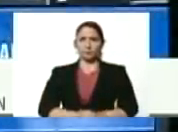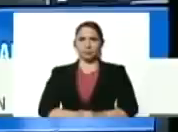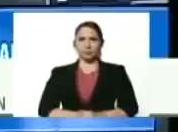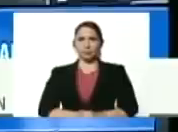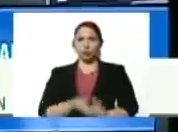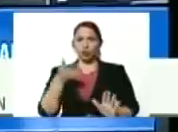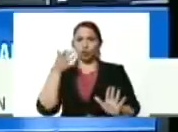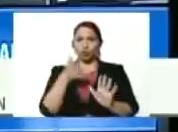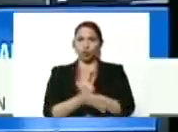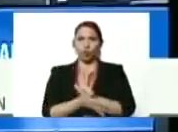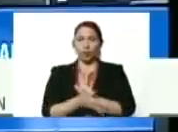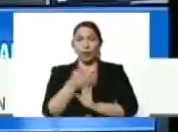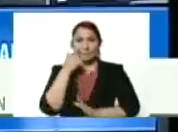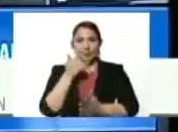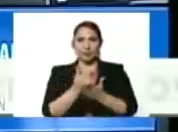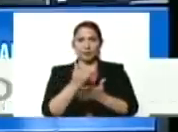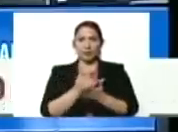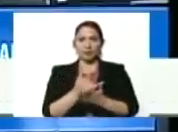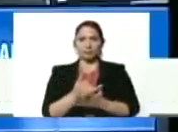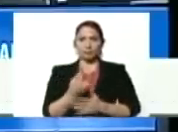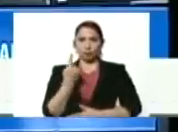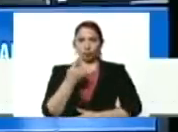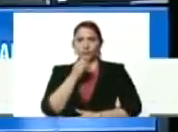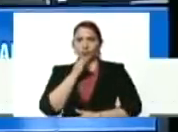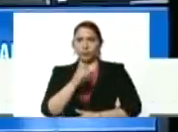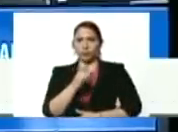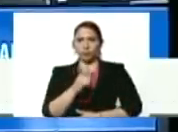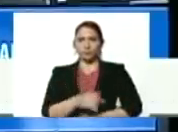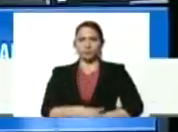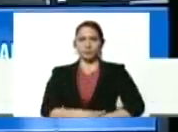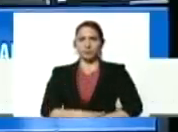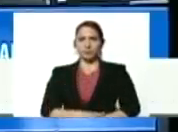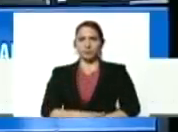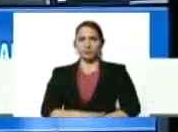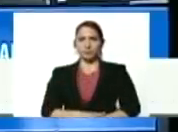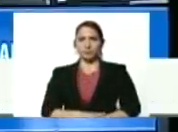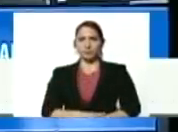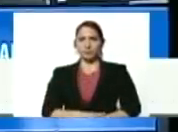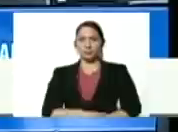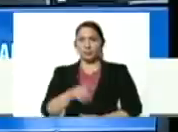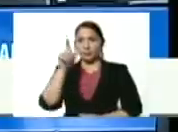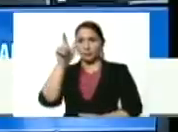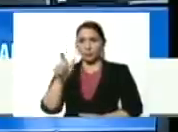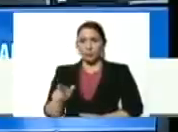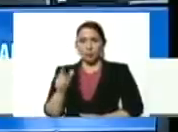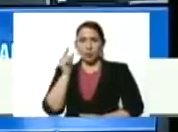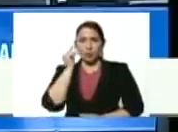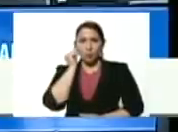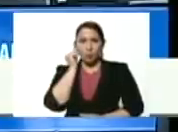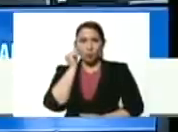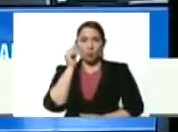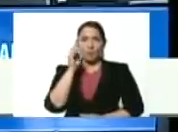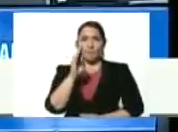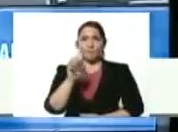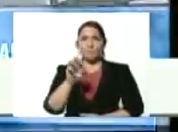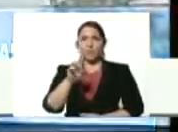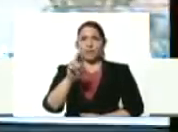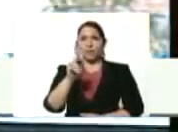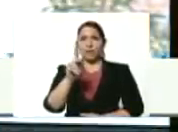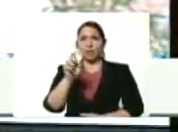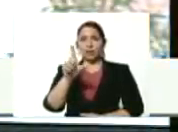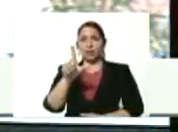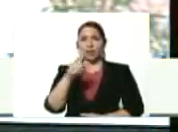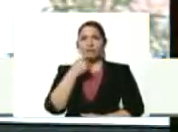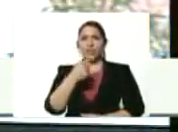Sobre... Ah, mira, aquí tengo una noticia. Noticia. Angela Merkel anunció que Alemania